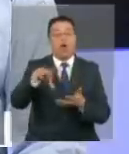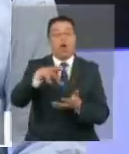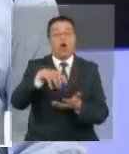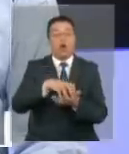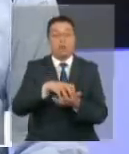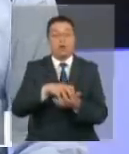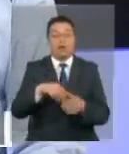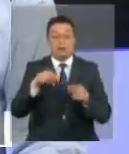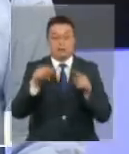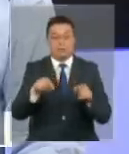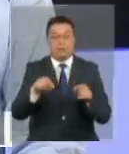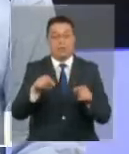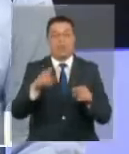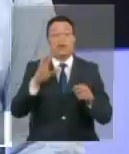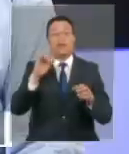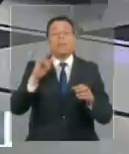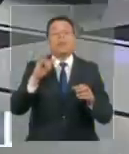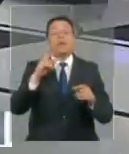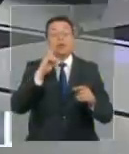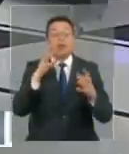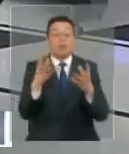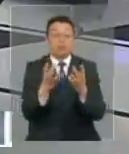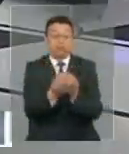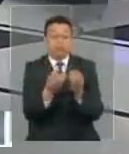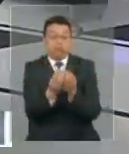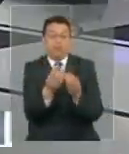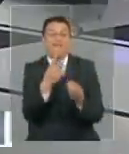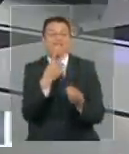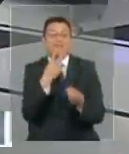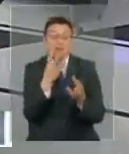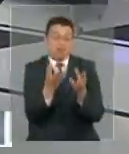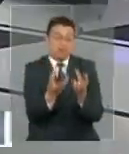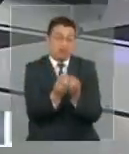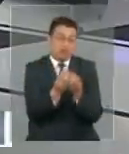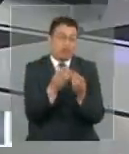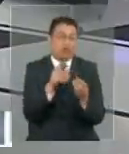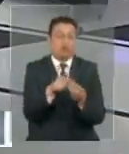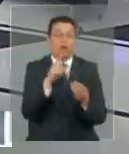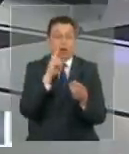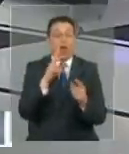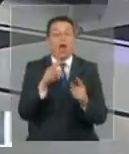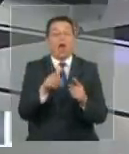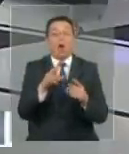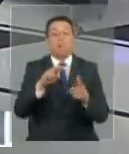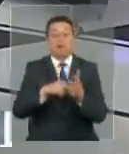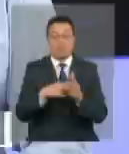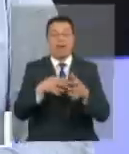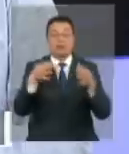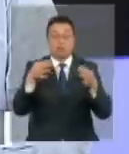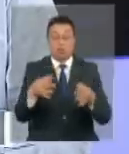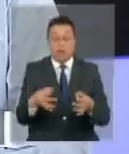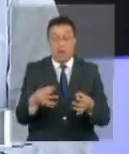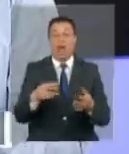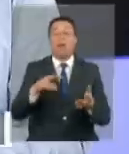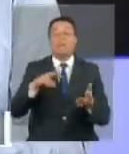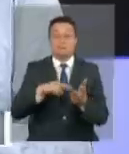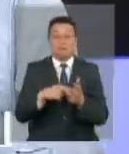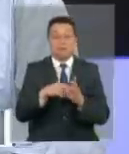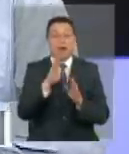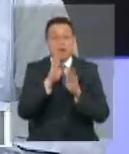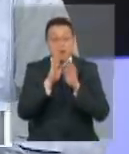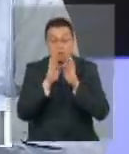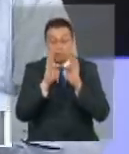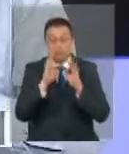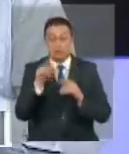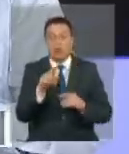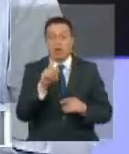para la comuna, aparte del hacinamiento y las condiciones con las cuales se vive. Hoy día tenemos problemas de seguridad, tenemos problemas de limpieza,